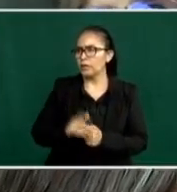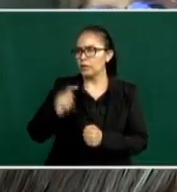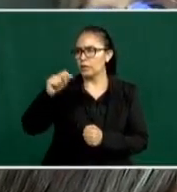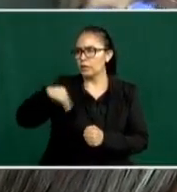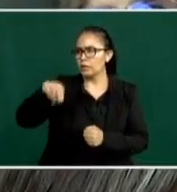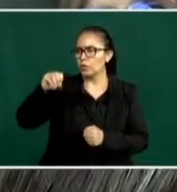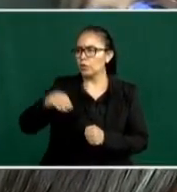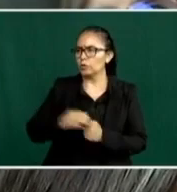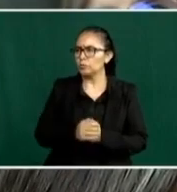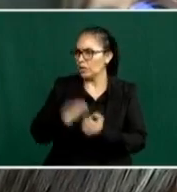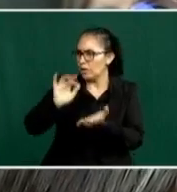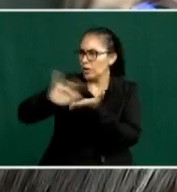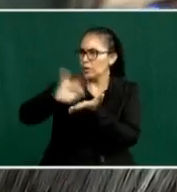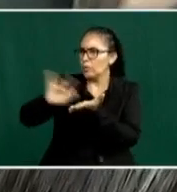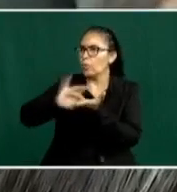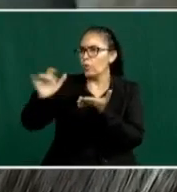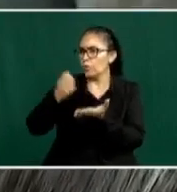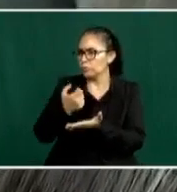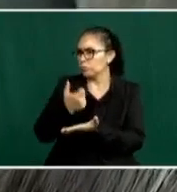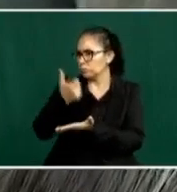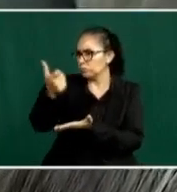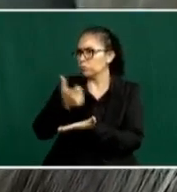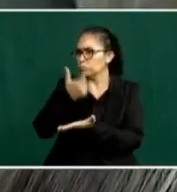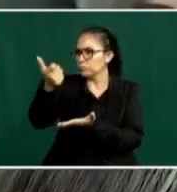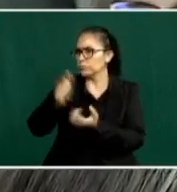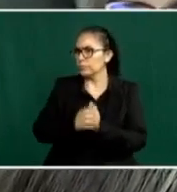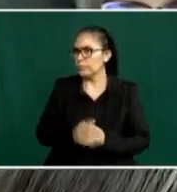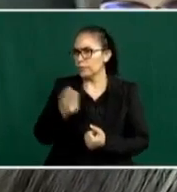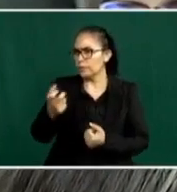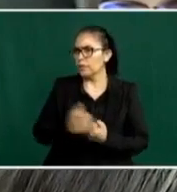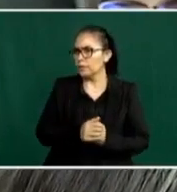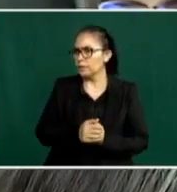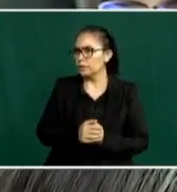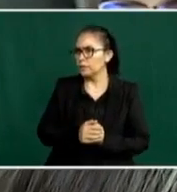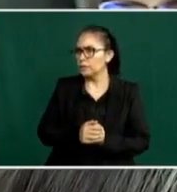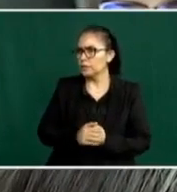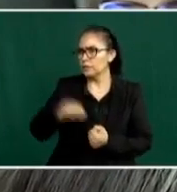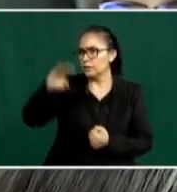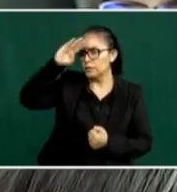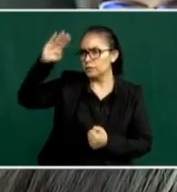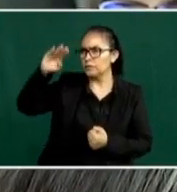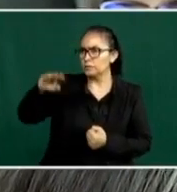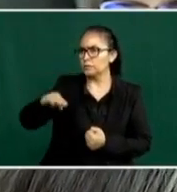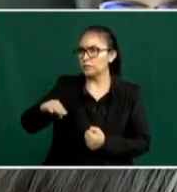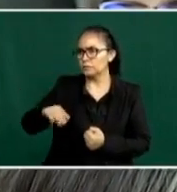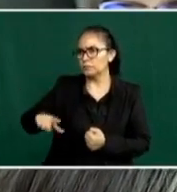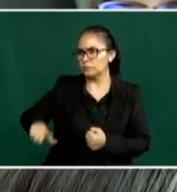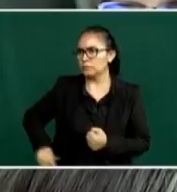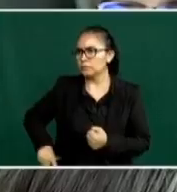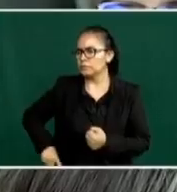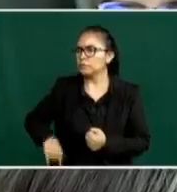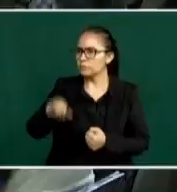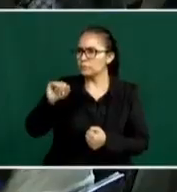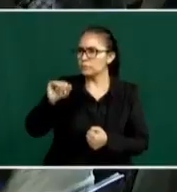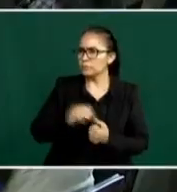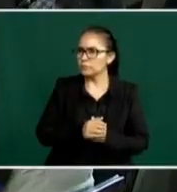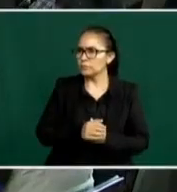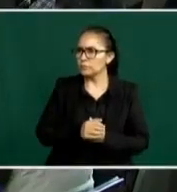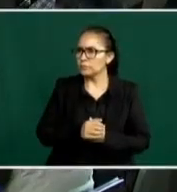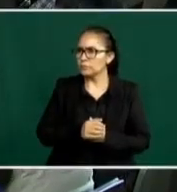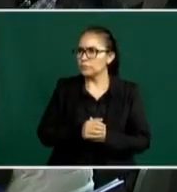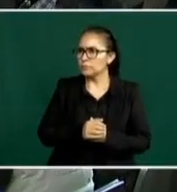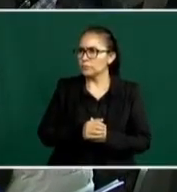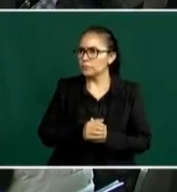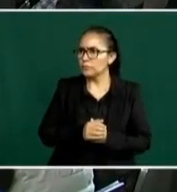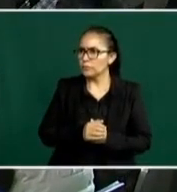diera apoyo, que lo atendiera. El señor Echeverría le dijo, porque ahí está grabado en mi video, que